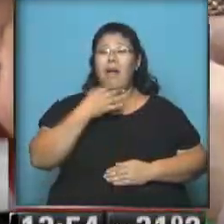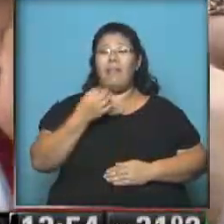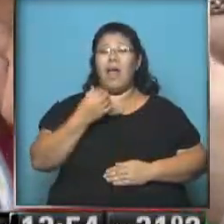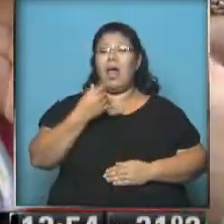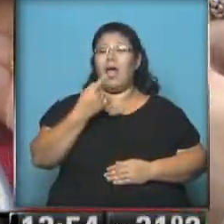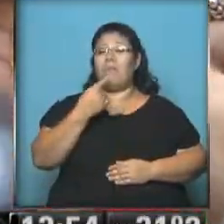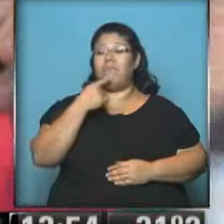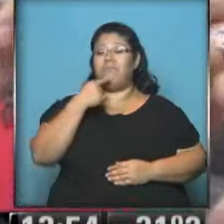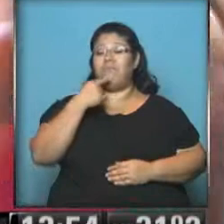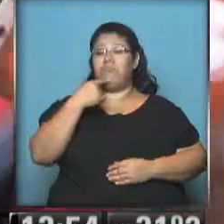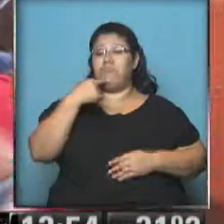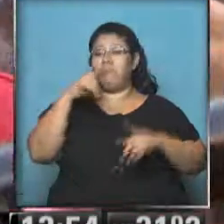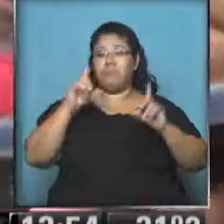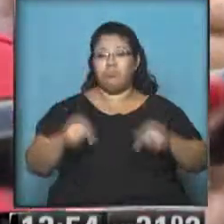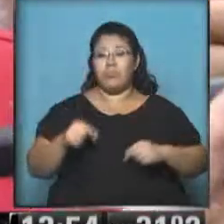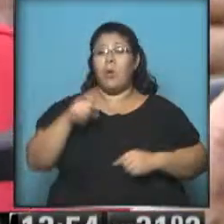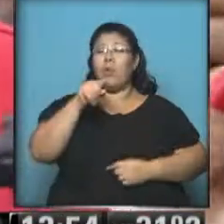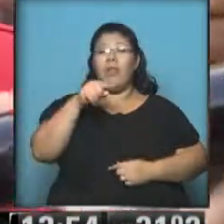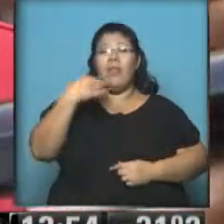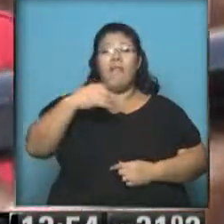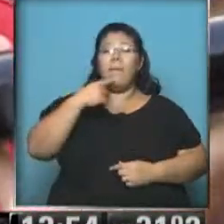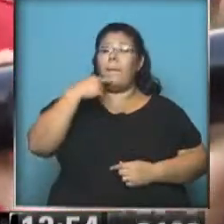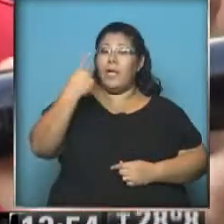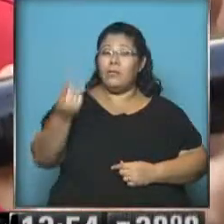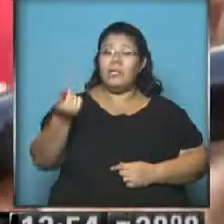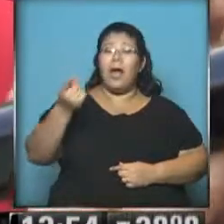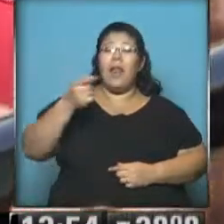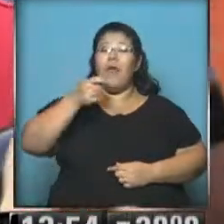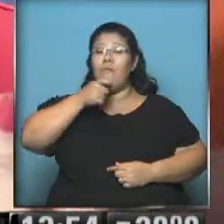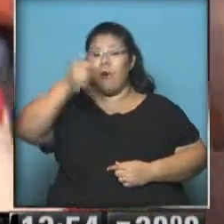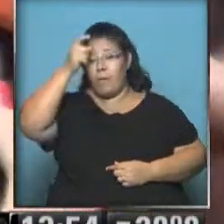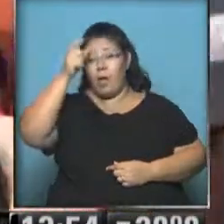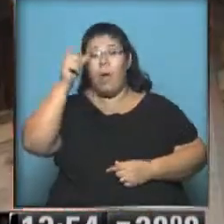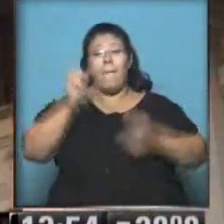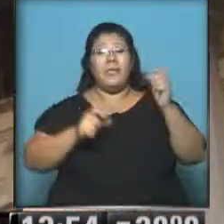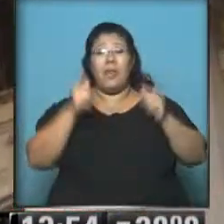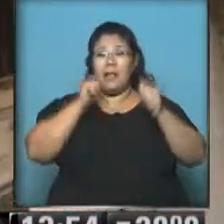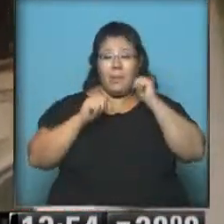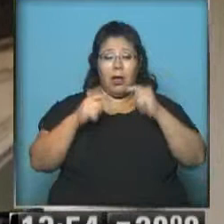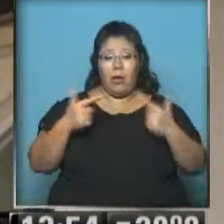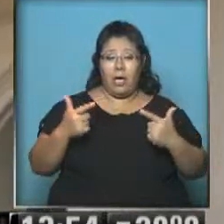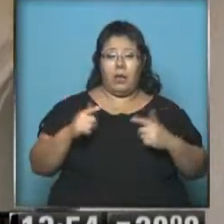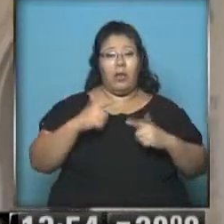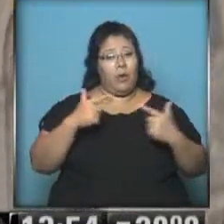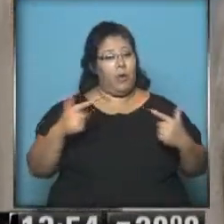que preguntárselo a bomberos. Doctor, ¿se han evacuado todo el edificio y no hay hasta el momento ningún herido? Ahora no hay ningún herido.